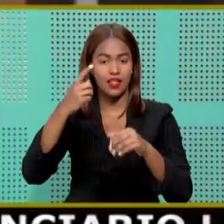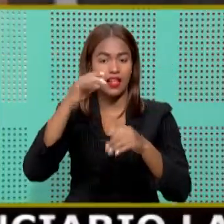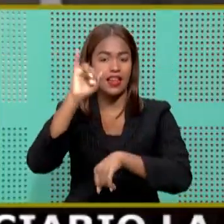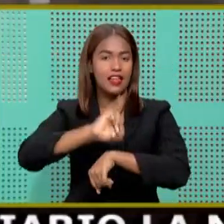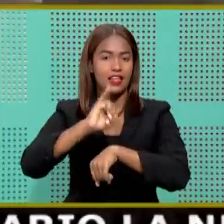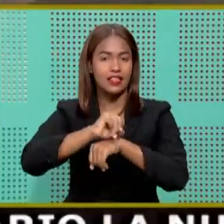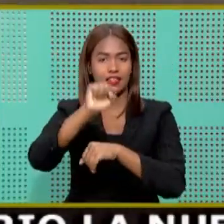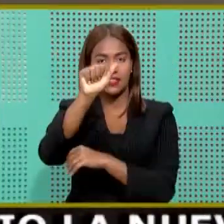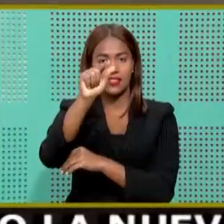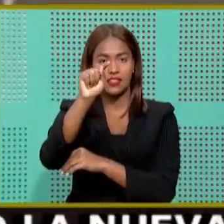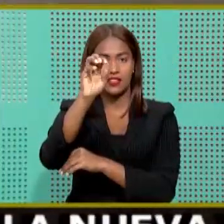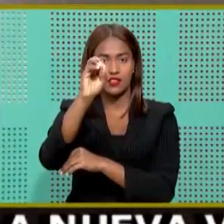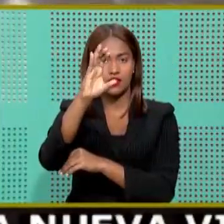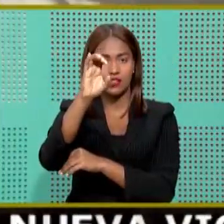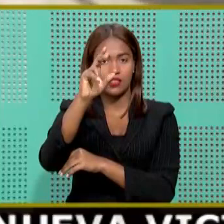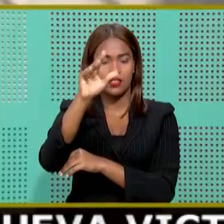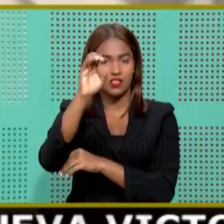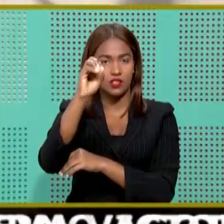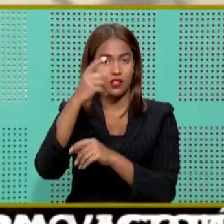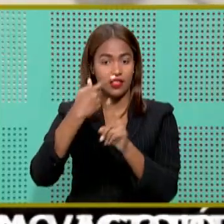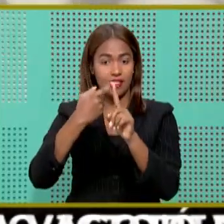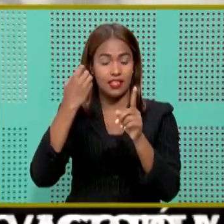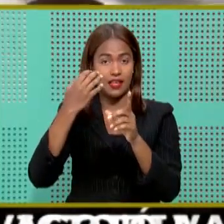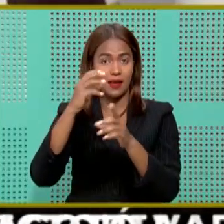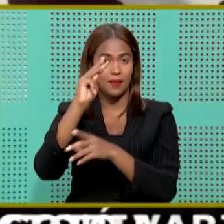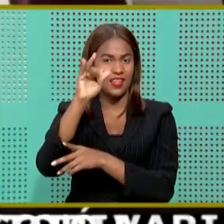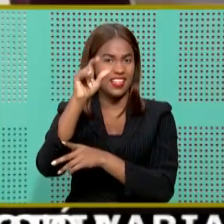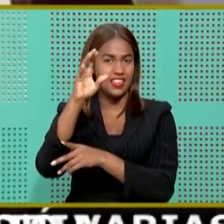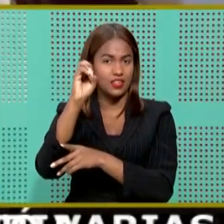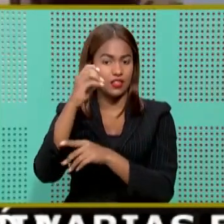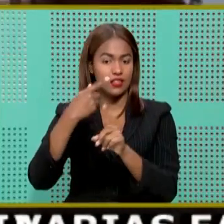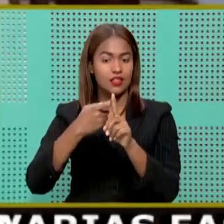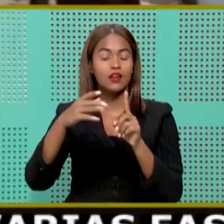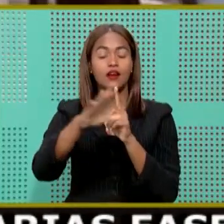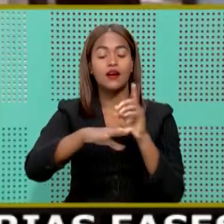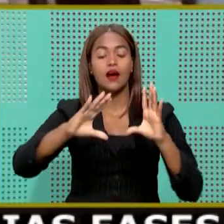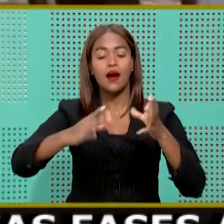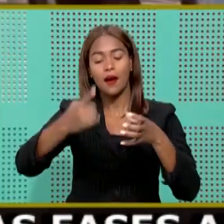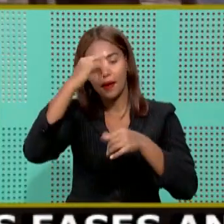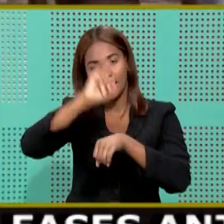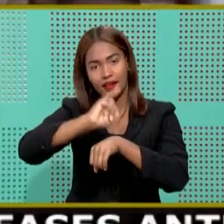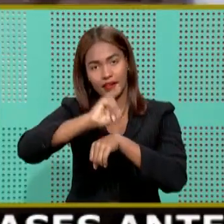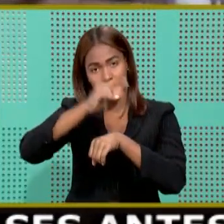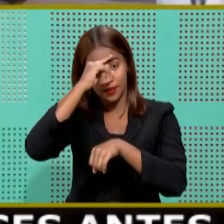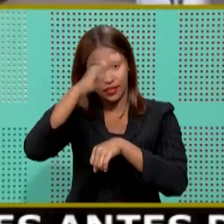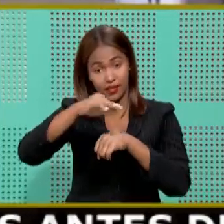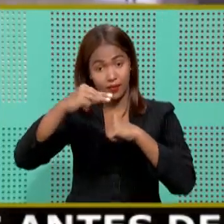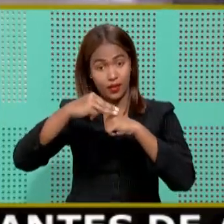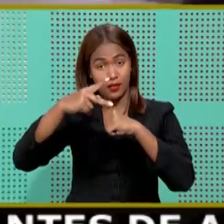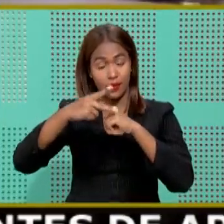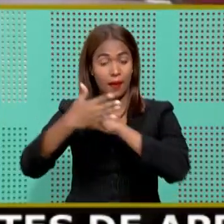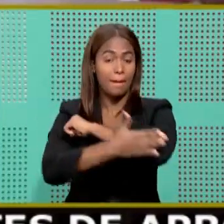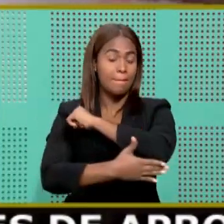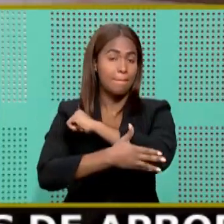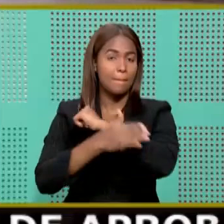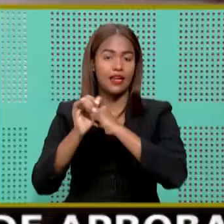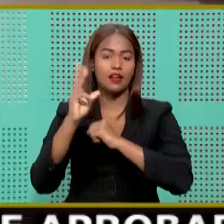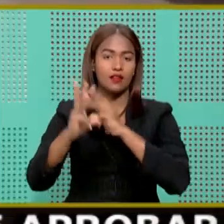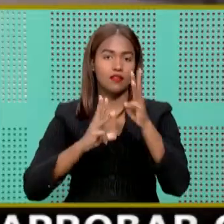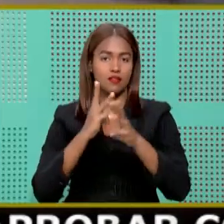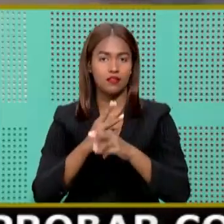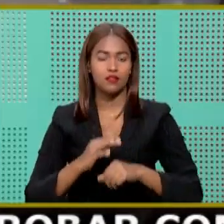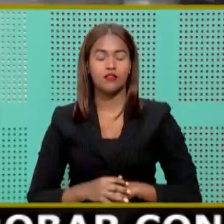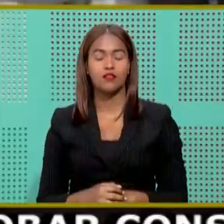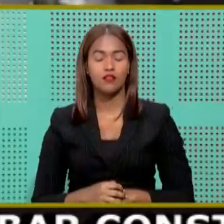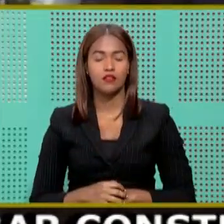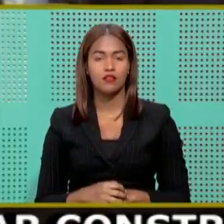Nacional Santo Cristo de los Milagros, un nuevo centro de peregrinación para la provincia de Monteplata, el país y el mundo.